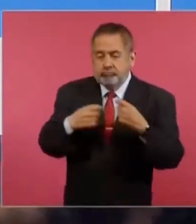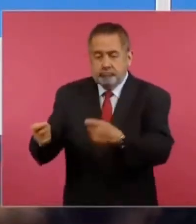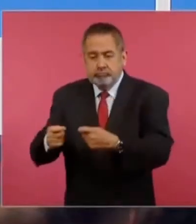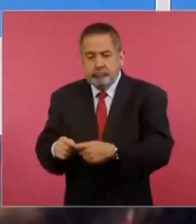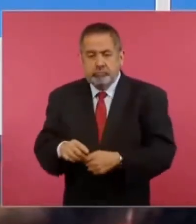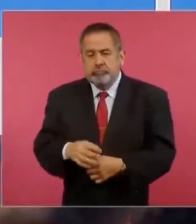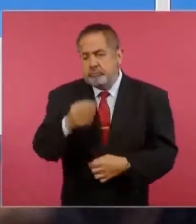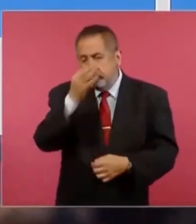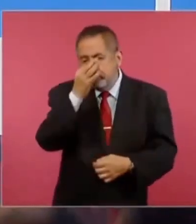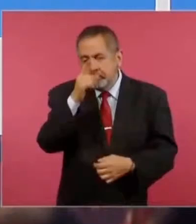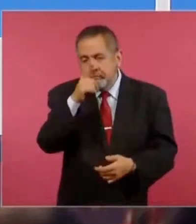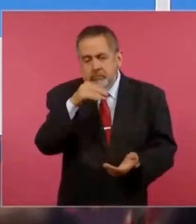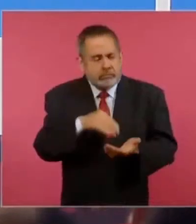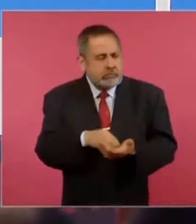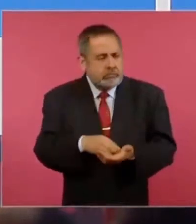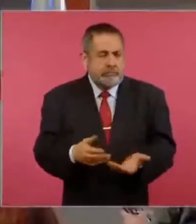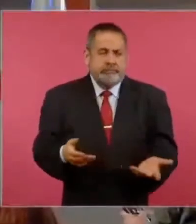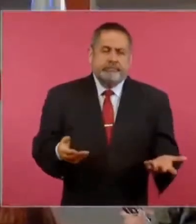1,000, ¿así es?